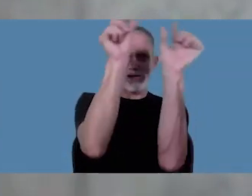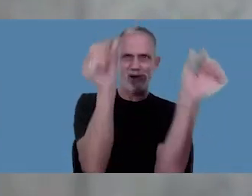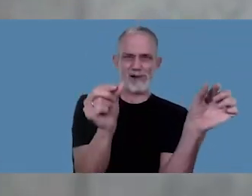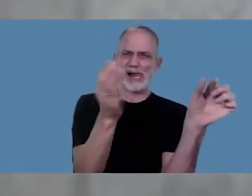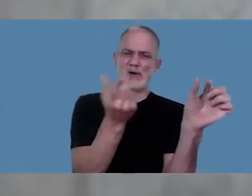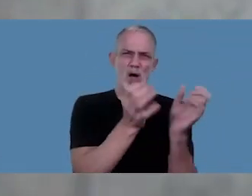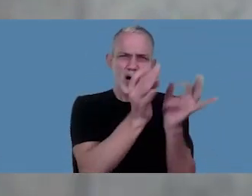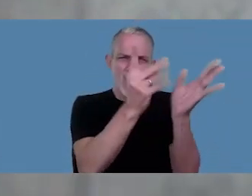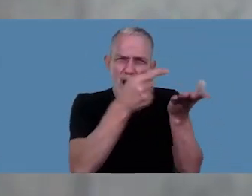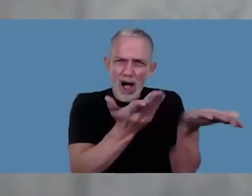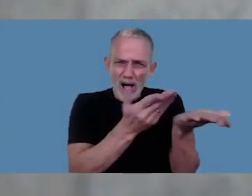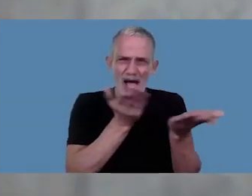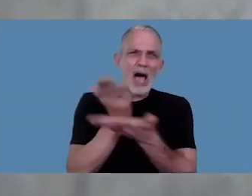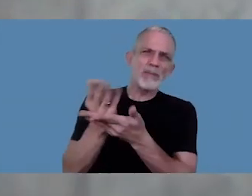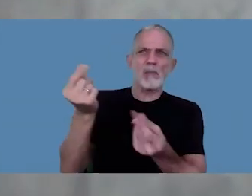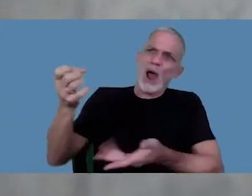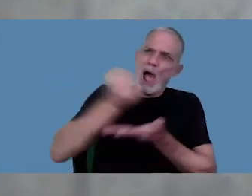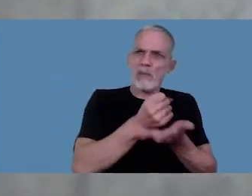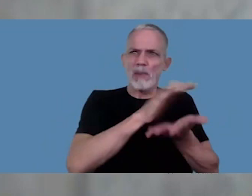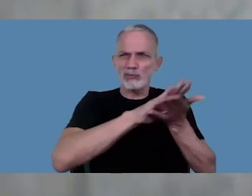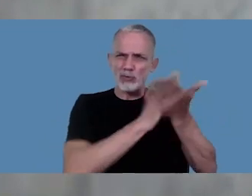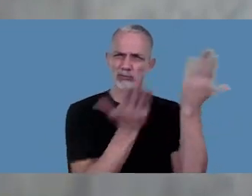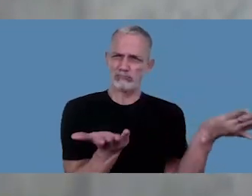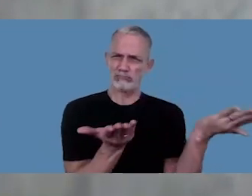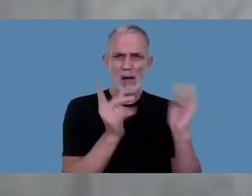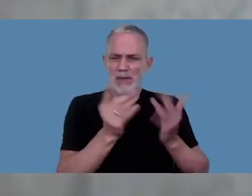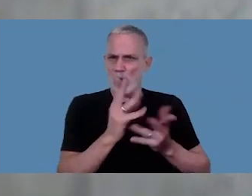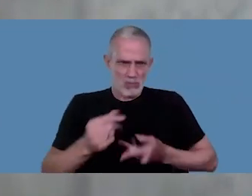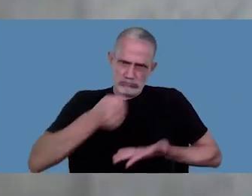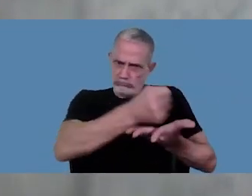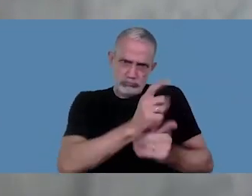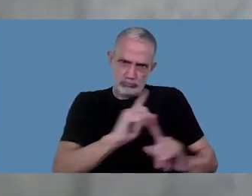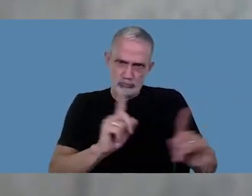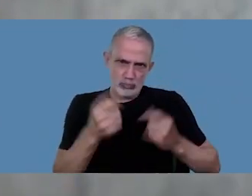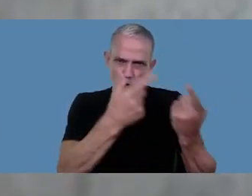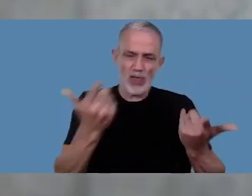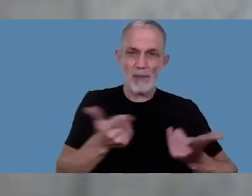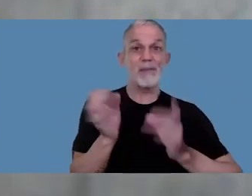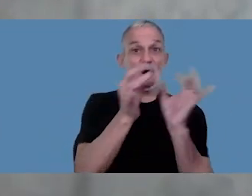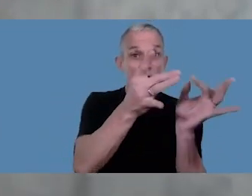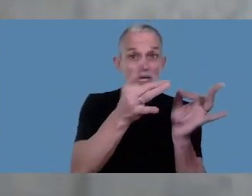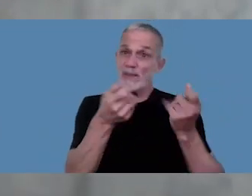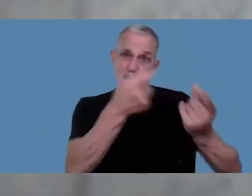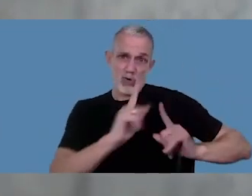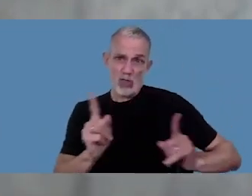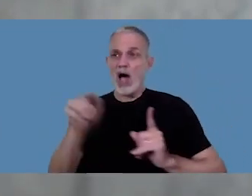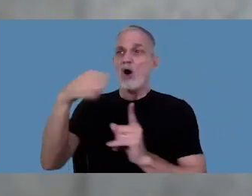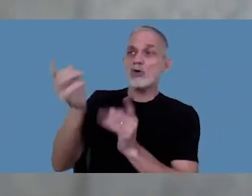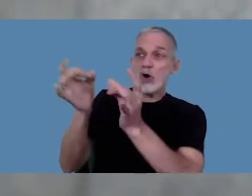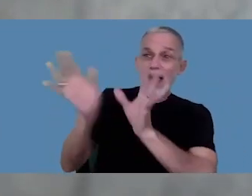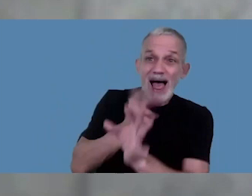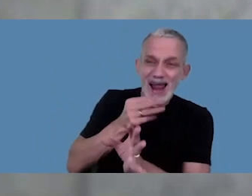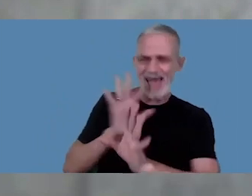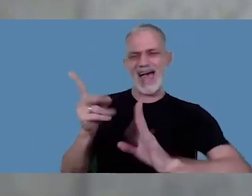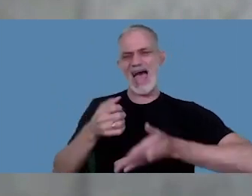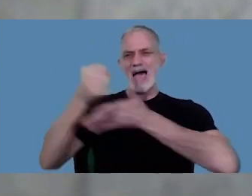dar el subsidio por darlo, sino que dárselo especialmente al que descontamina, ¿no? No a que, porque al final se lo estamos dando al que contamina,